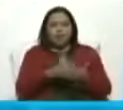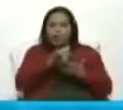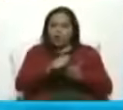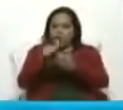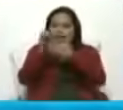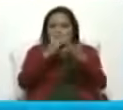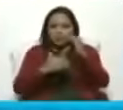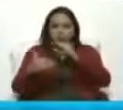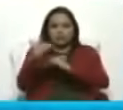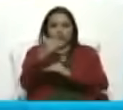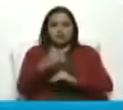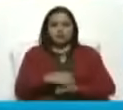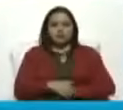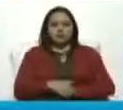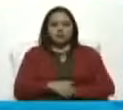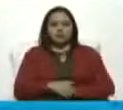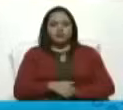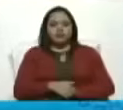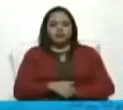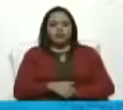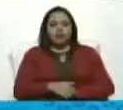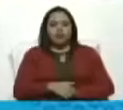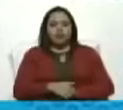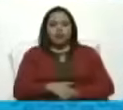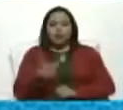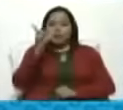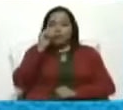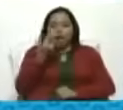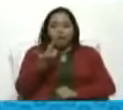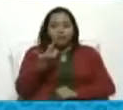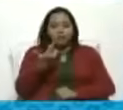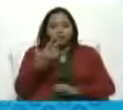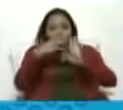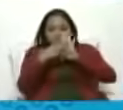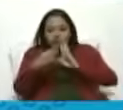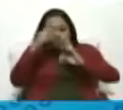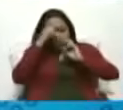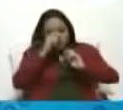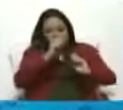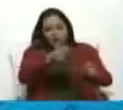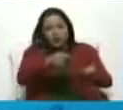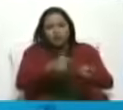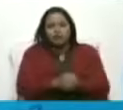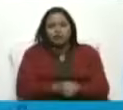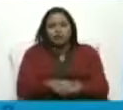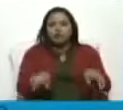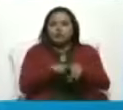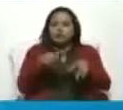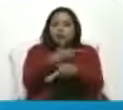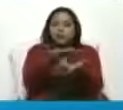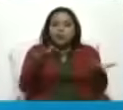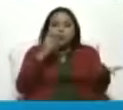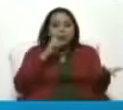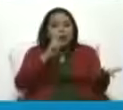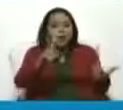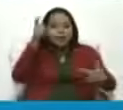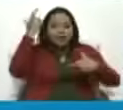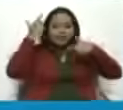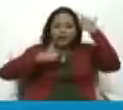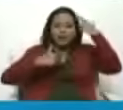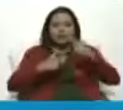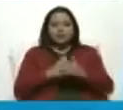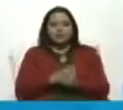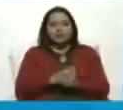supremo, a un padre ejemplar. Viéndolos a ustedes, veo a Hugo Chávez